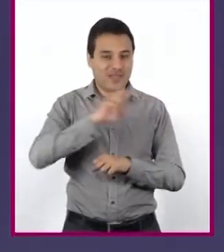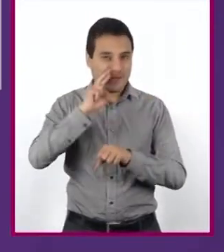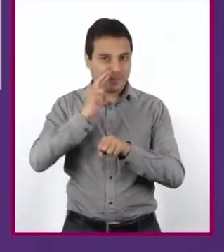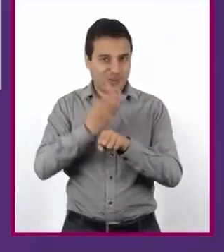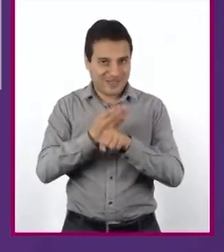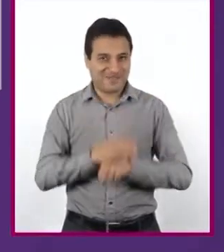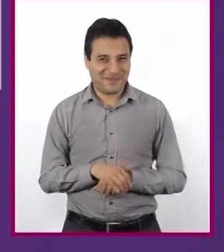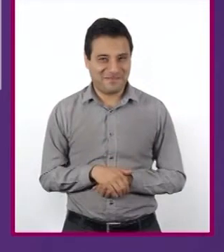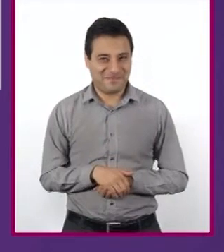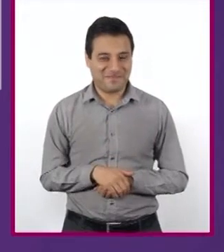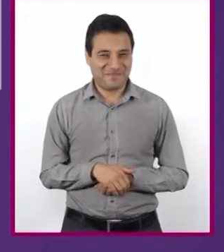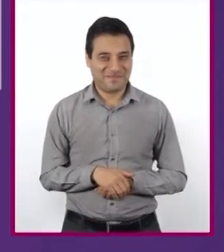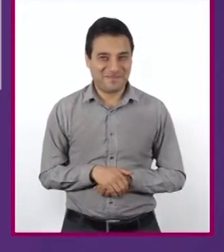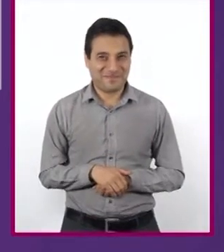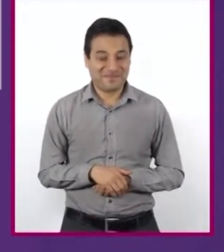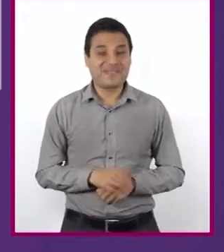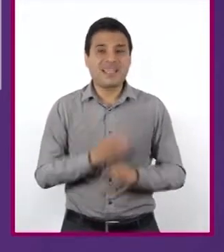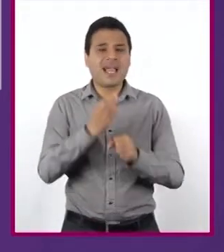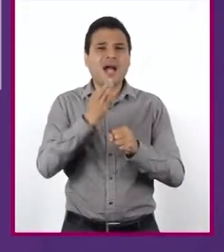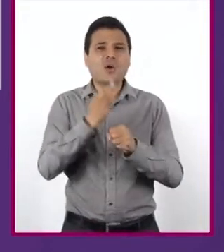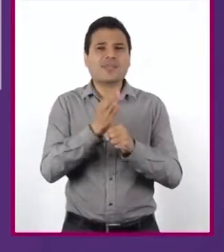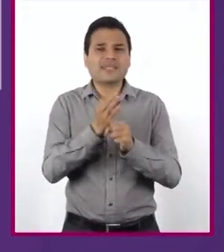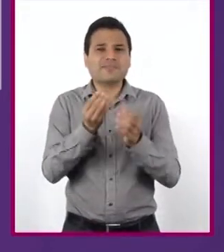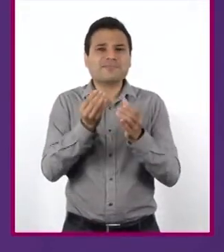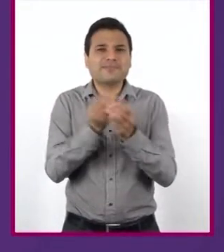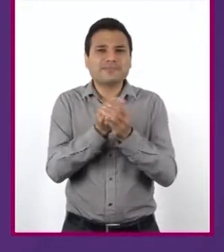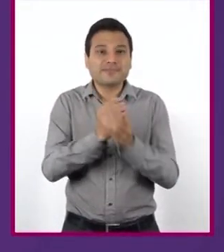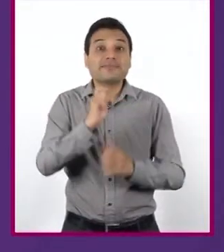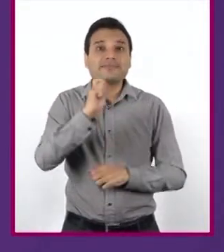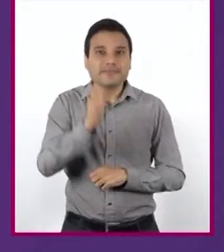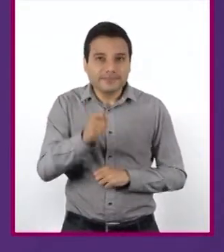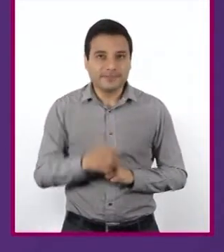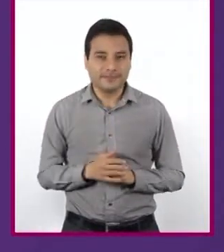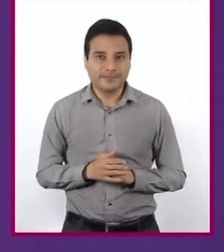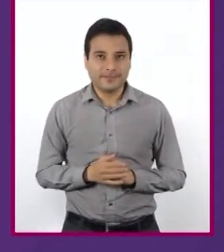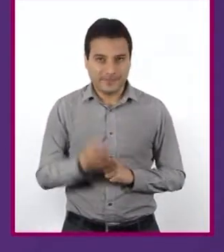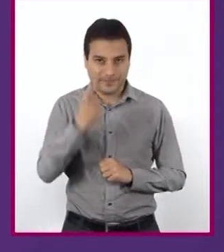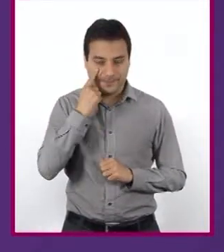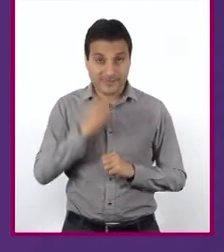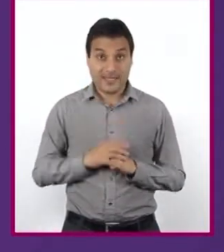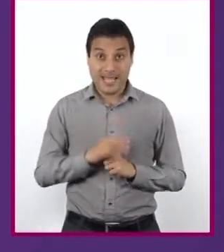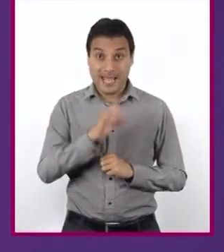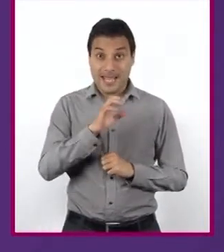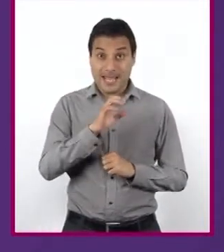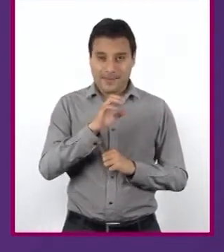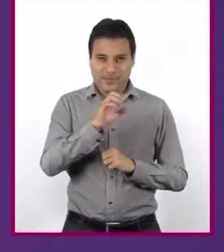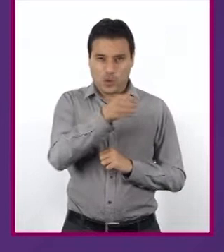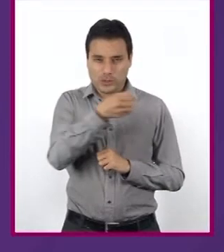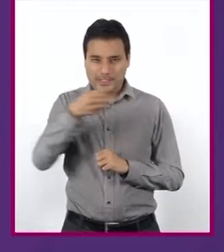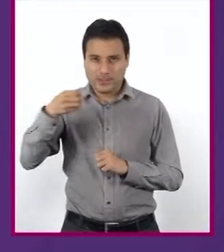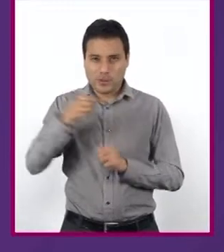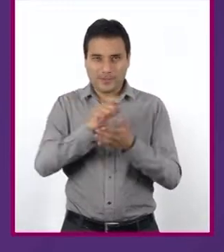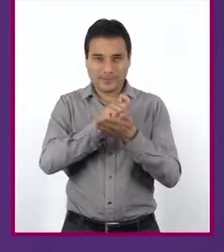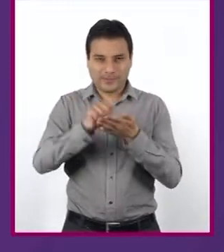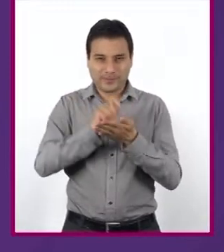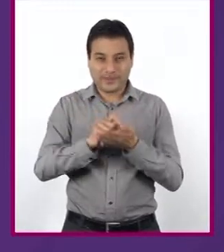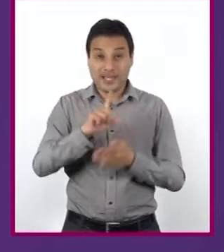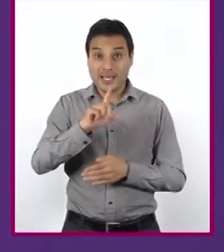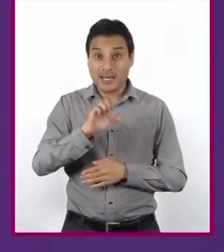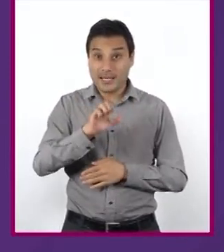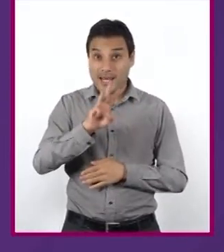consciente. En esta sesión se representará con la estructura de Lewis y con otra simbología